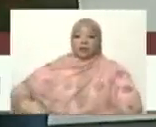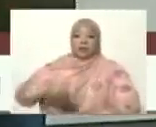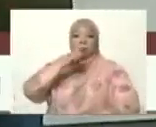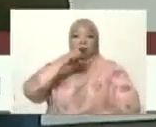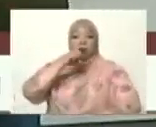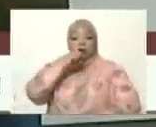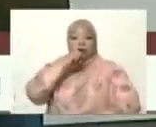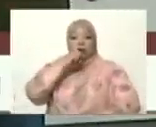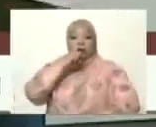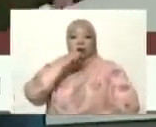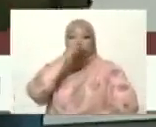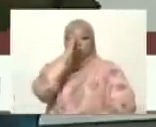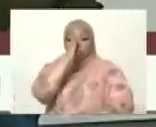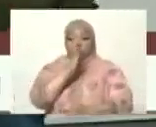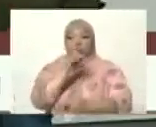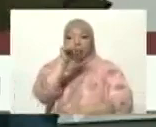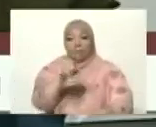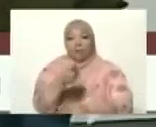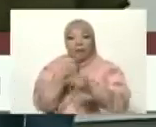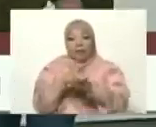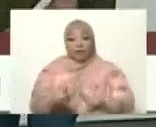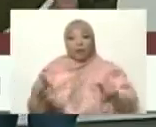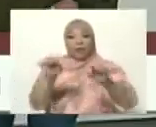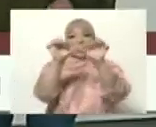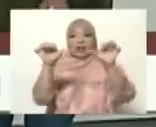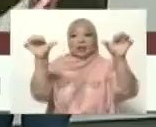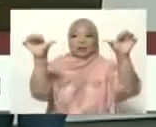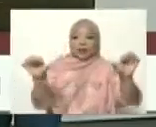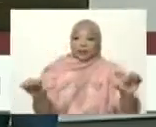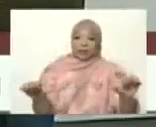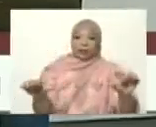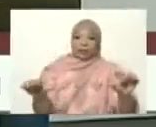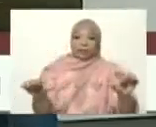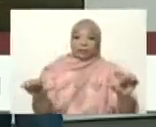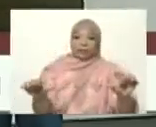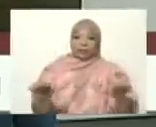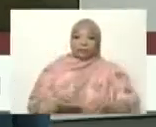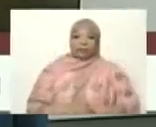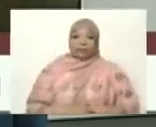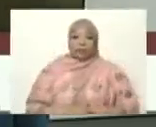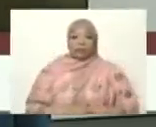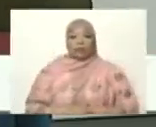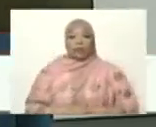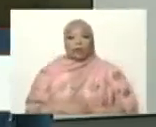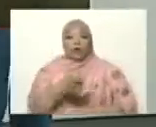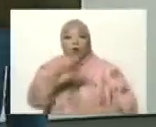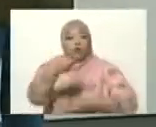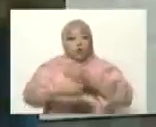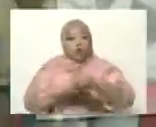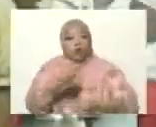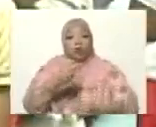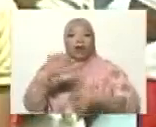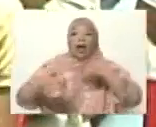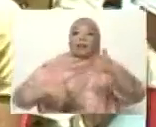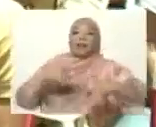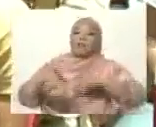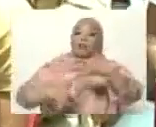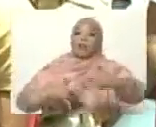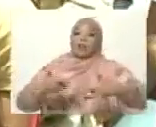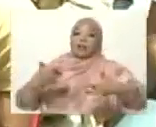sus diversos sistemas también para todo lo que tiene que ver el récord de actividades que